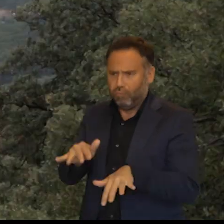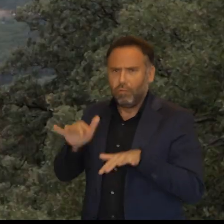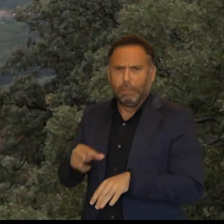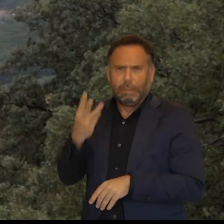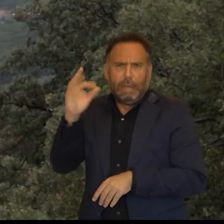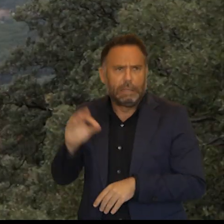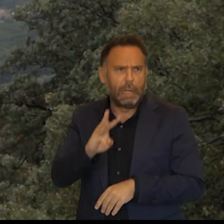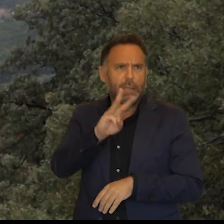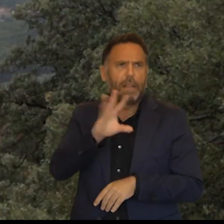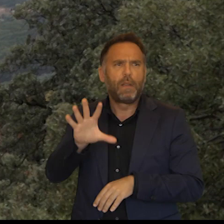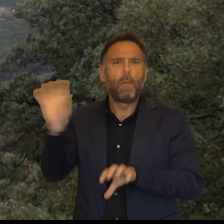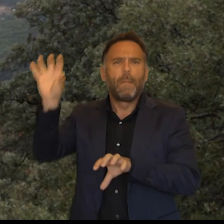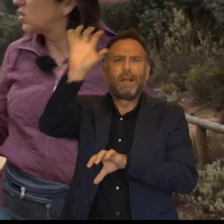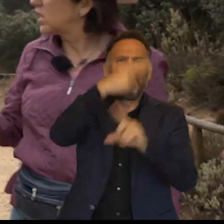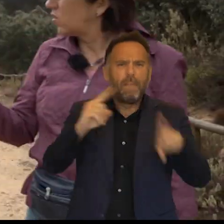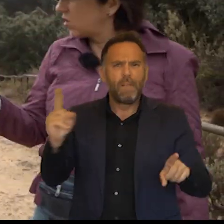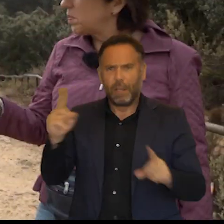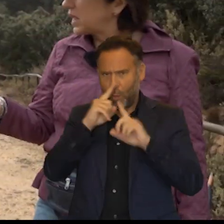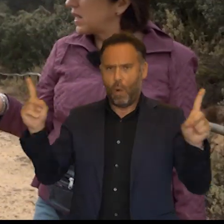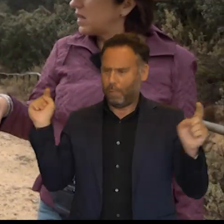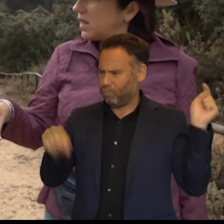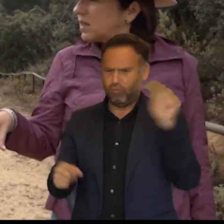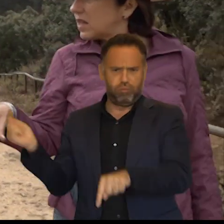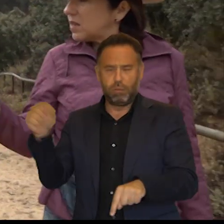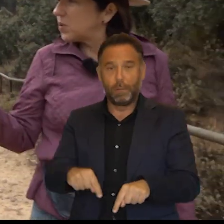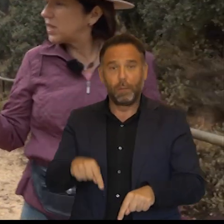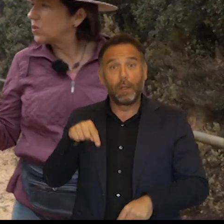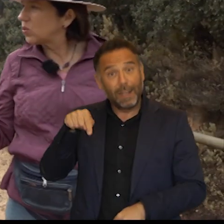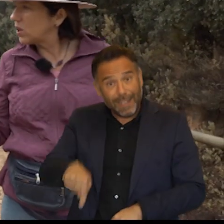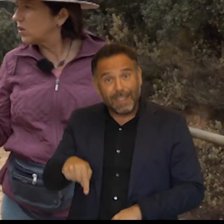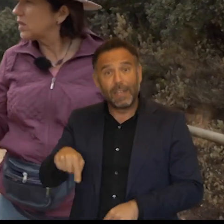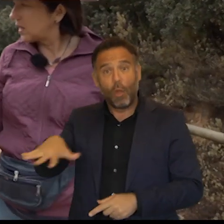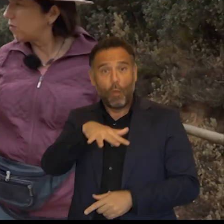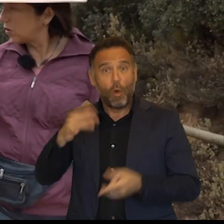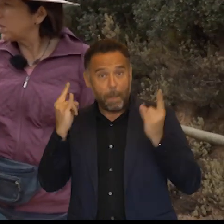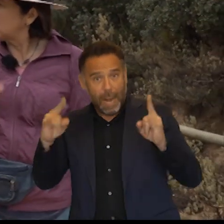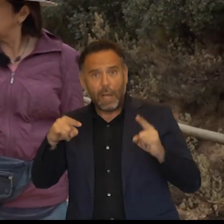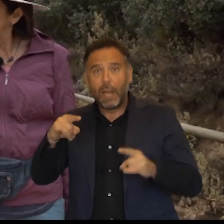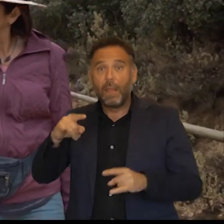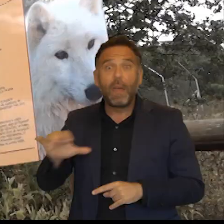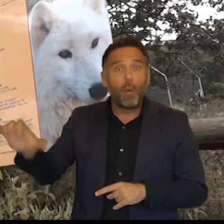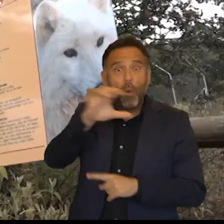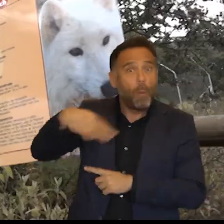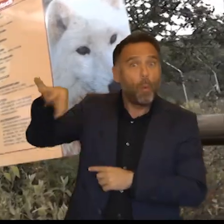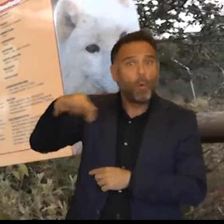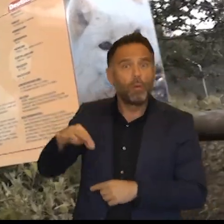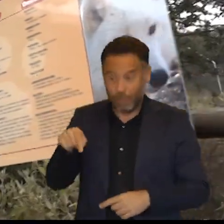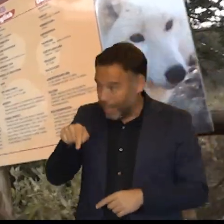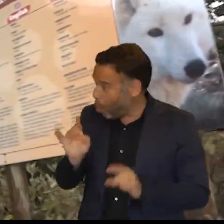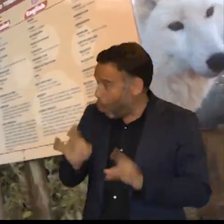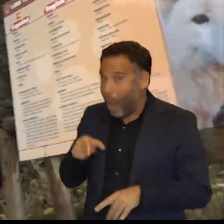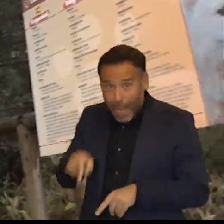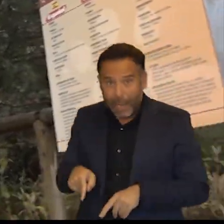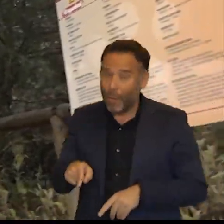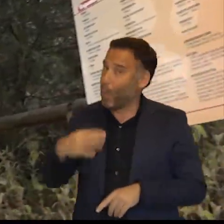países diferentes hasta hoy. ¿Sí? ¿Es el único sitio en Europa que hace este tipo de estudios? De esa forma es único en el mundo. Sí, wow. Lo creo. Sí,